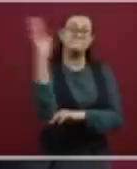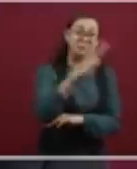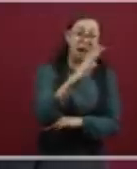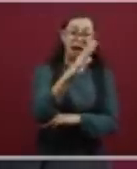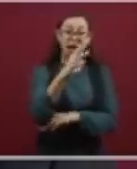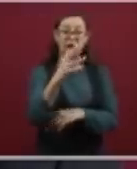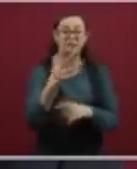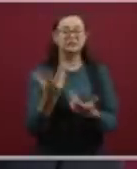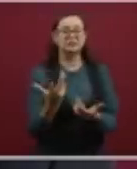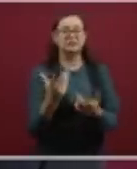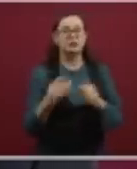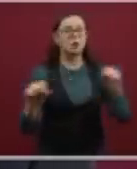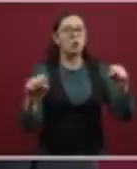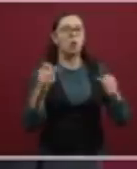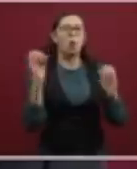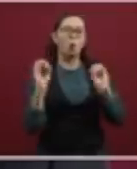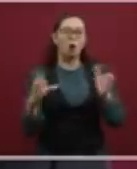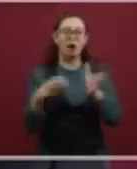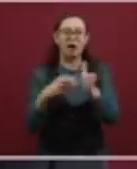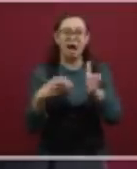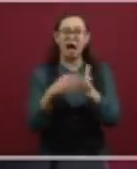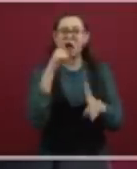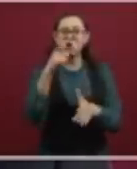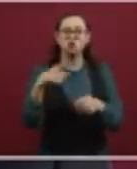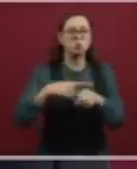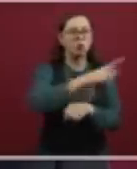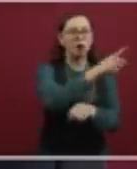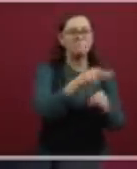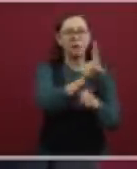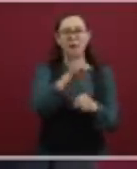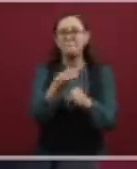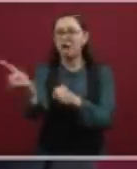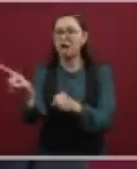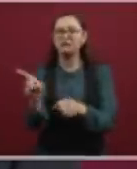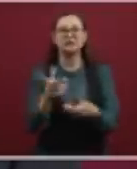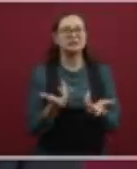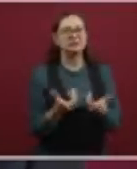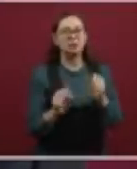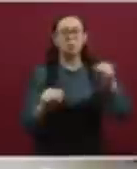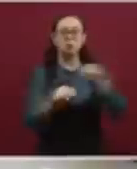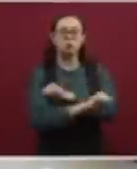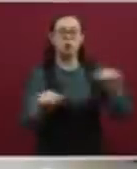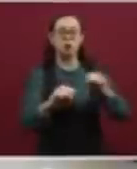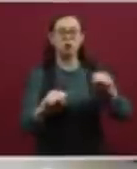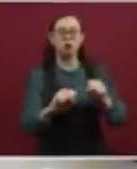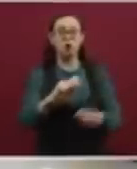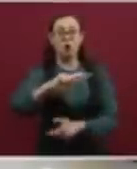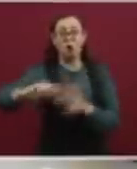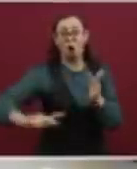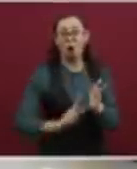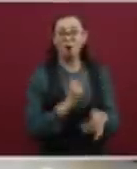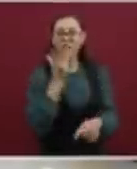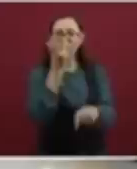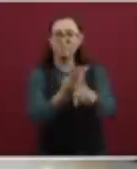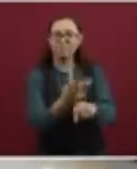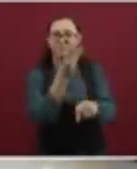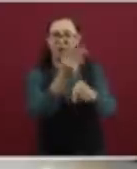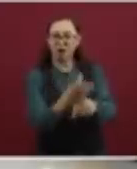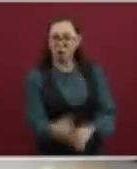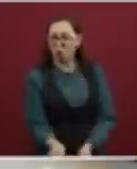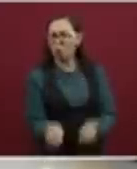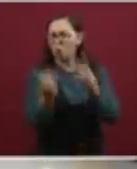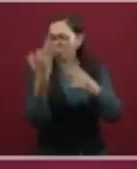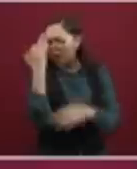¿saben cuánto tiempo lleva repararlo para que vuelva a haber energía eléctrica en